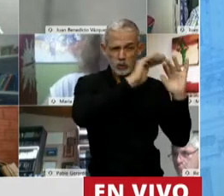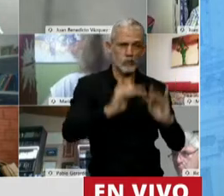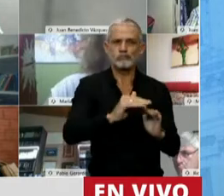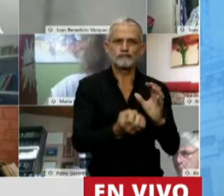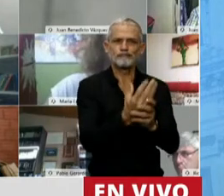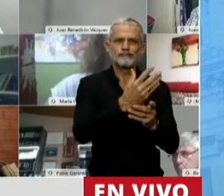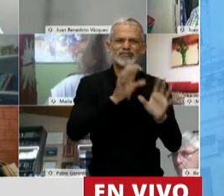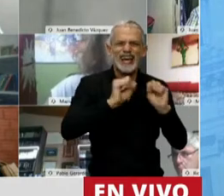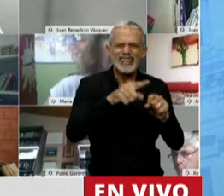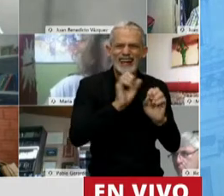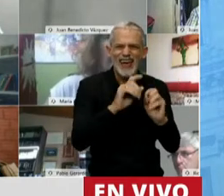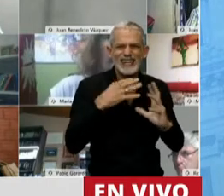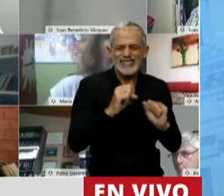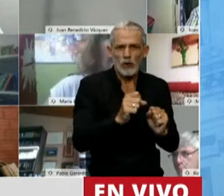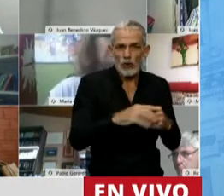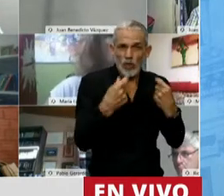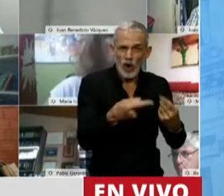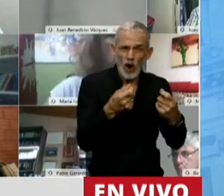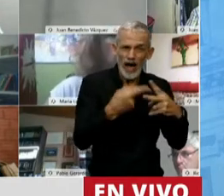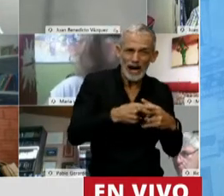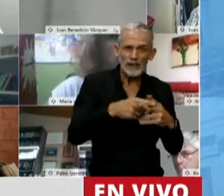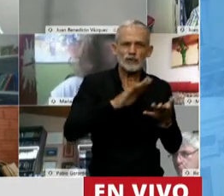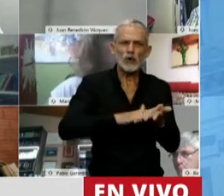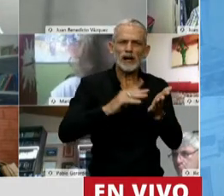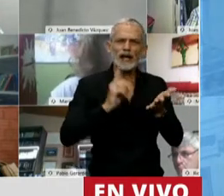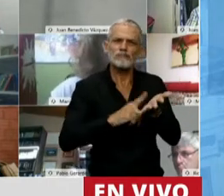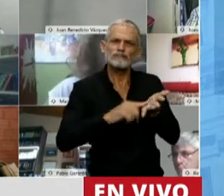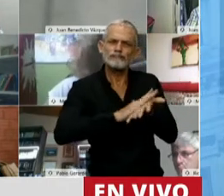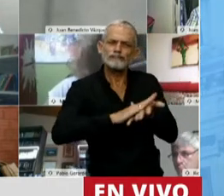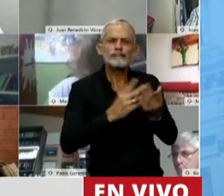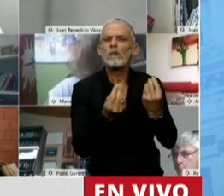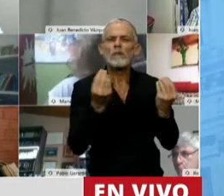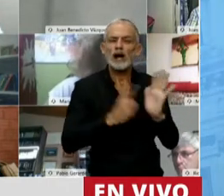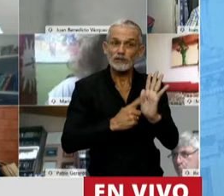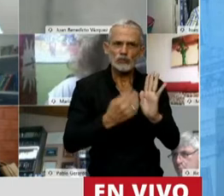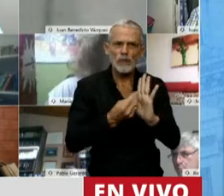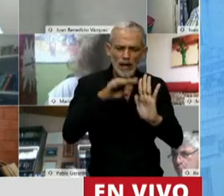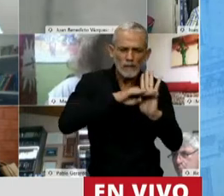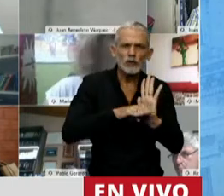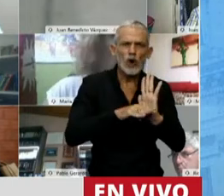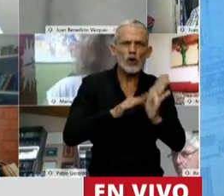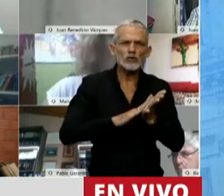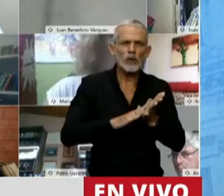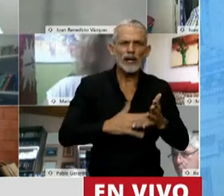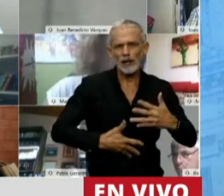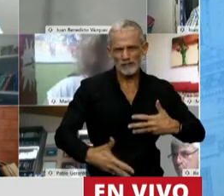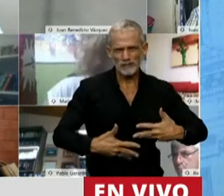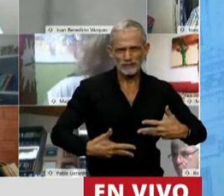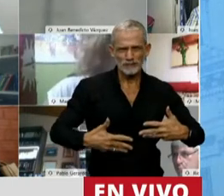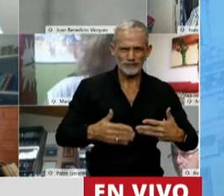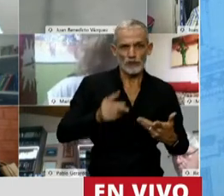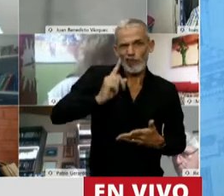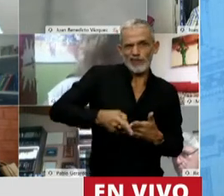Secretaría. Ni siquiera otorgó las herramientas de la resolución ministerial para la aplicación del protocolo de la interrupción legal